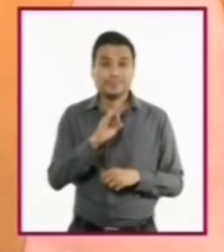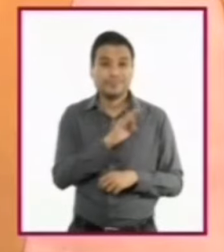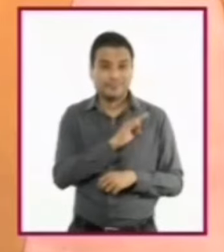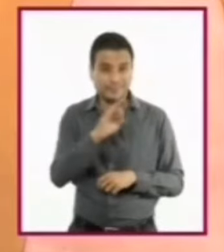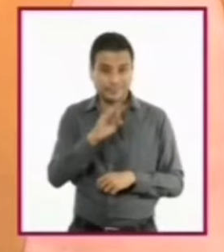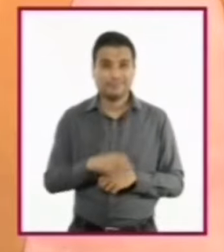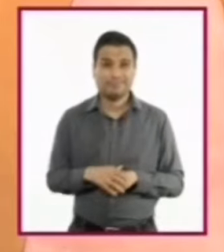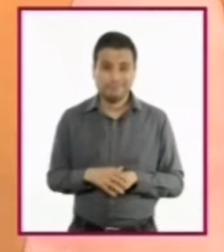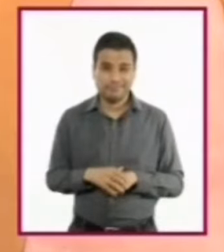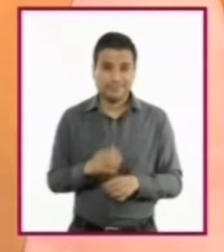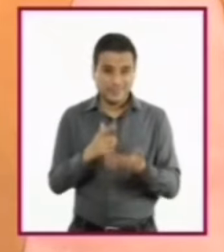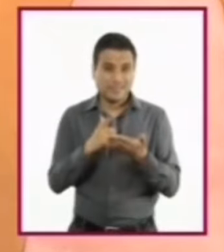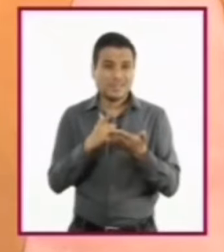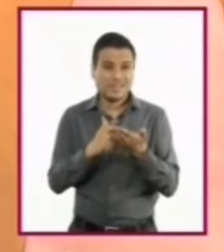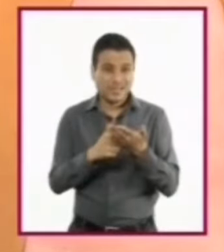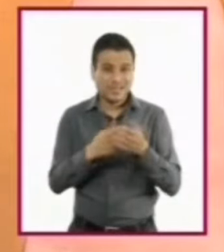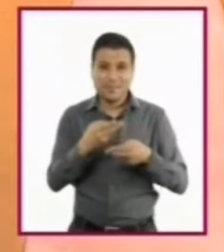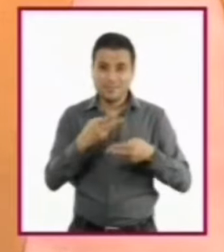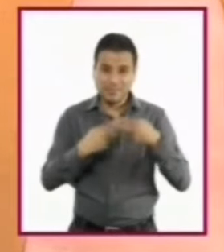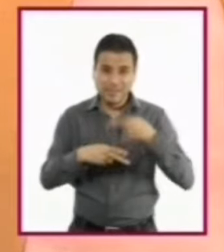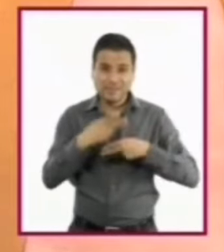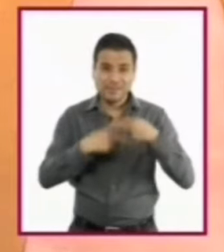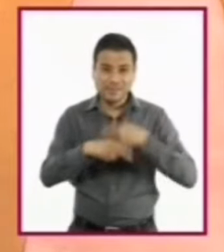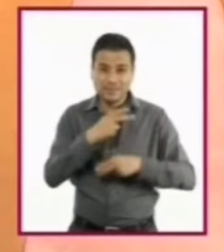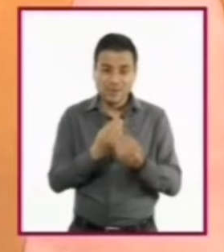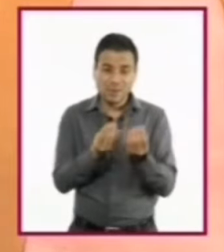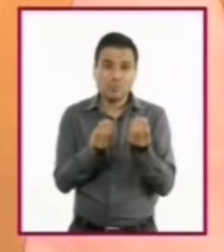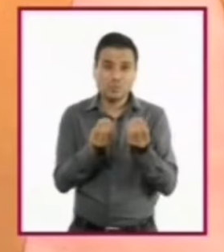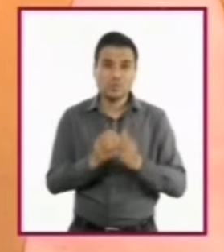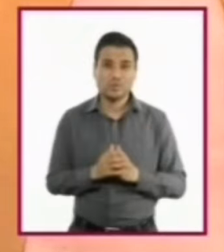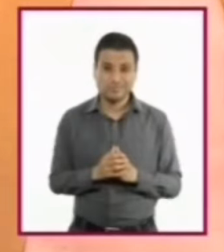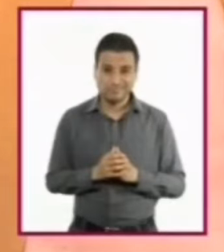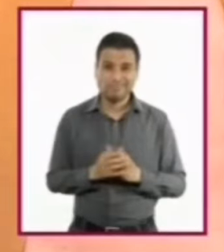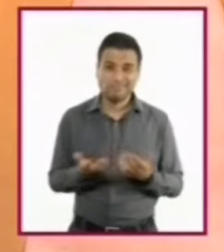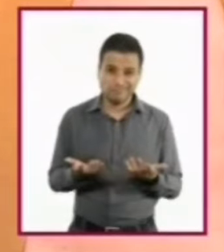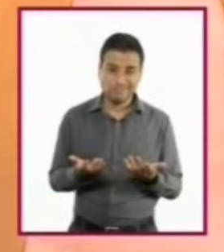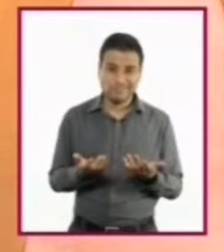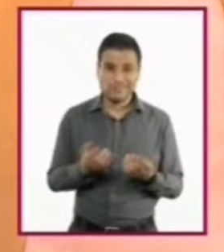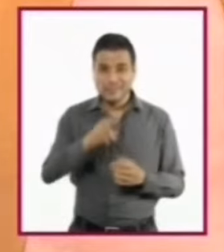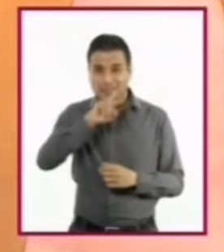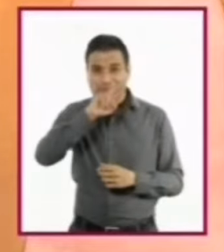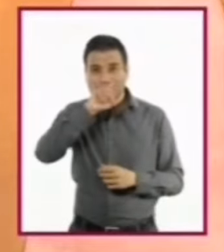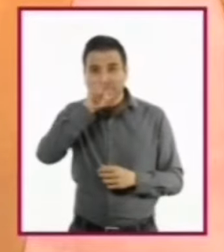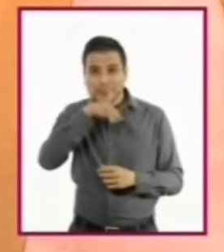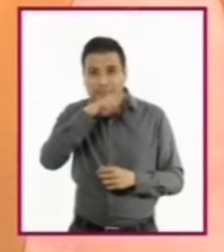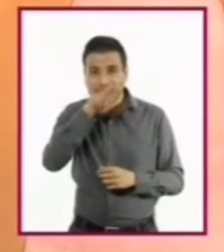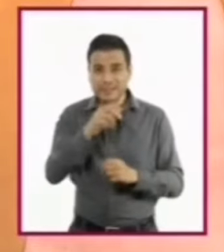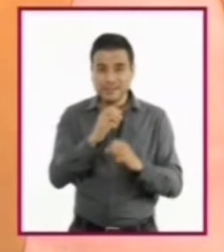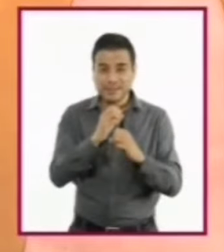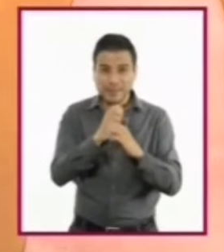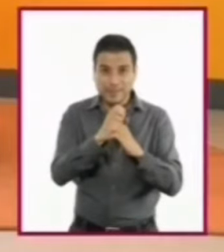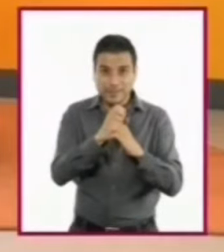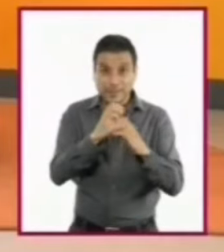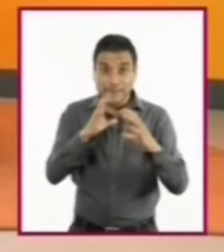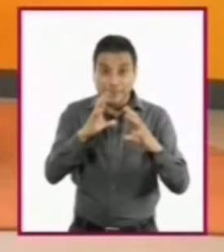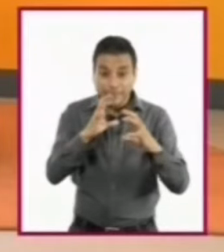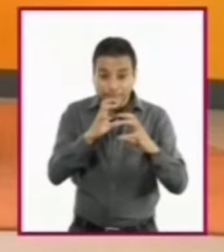grasas, principalmente colesterol y triglicéridos, en los vasos sanguíneos, lo cual reduce su